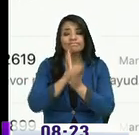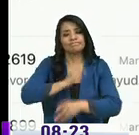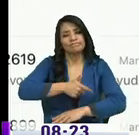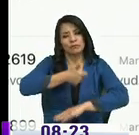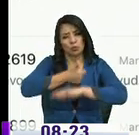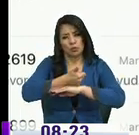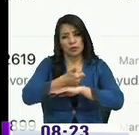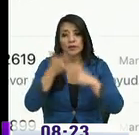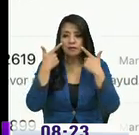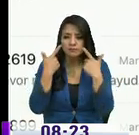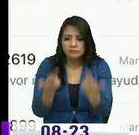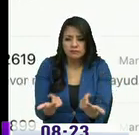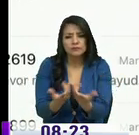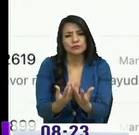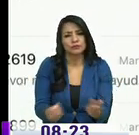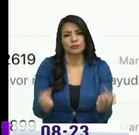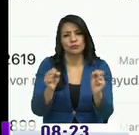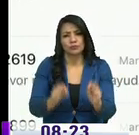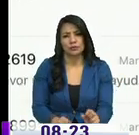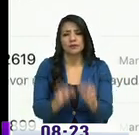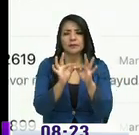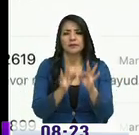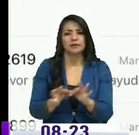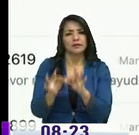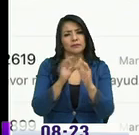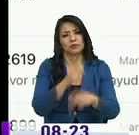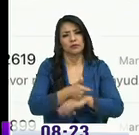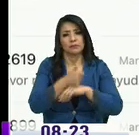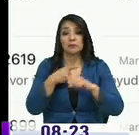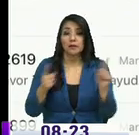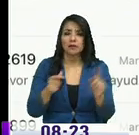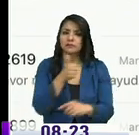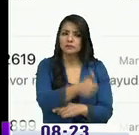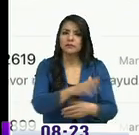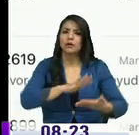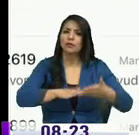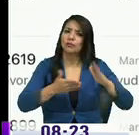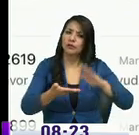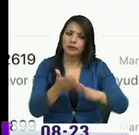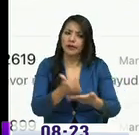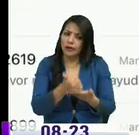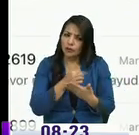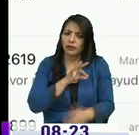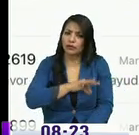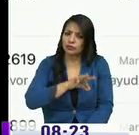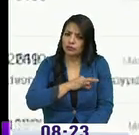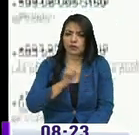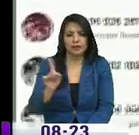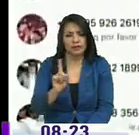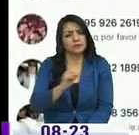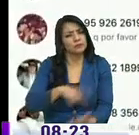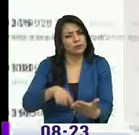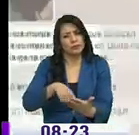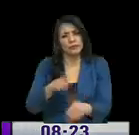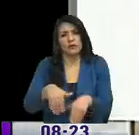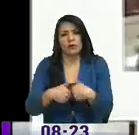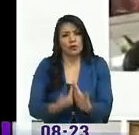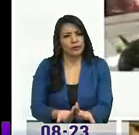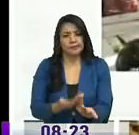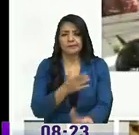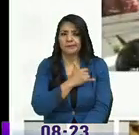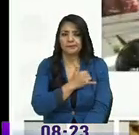para que miren lo que está pasando, para que den mantenimiento a las autoridades, pero sobre todo a la ciudadanía para que tome conciencia de que eso no puede pasar. Nosotros